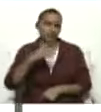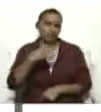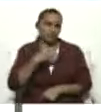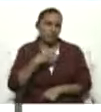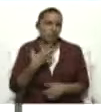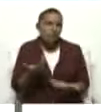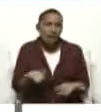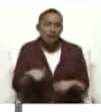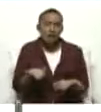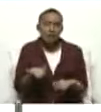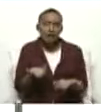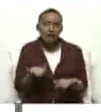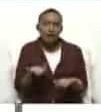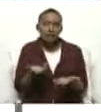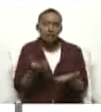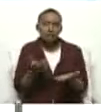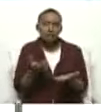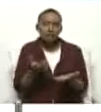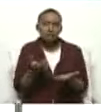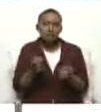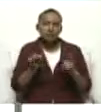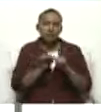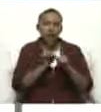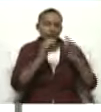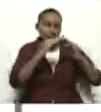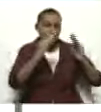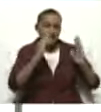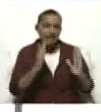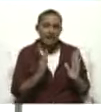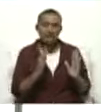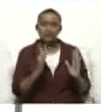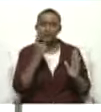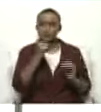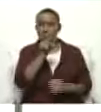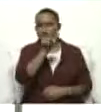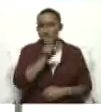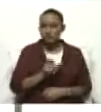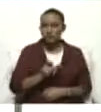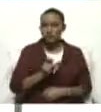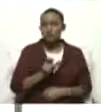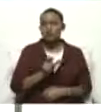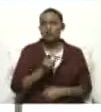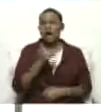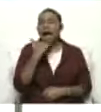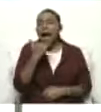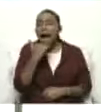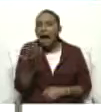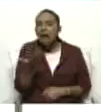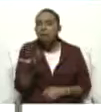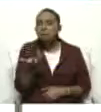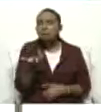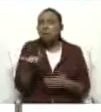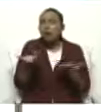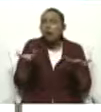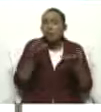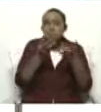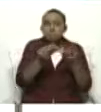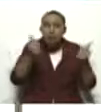esa familia, en la casa, y luego, por lamentables sucesos,